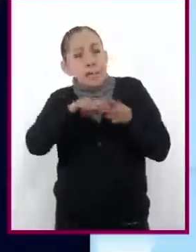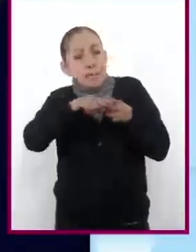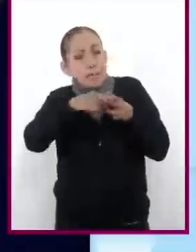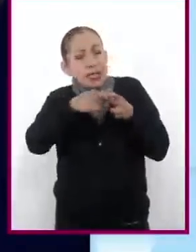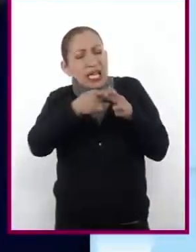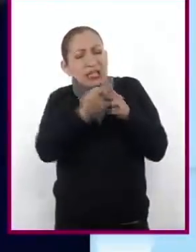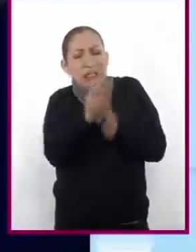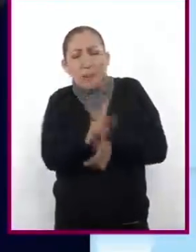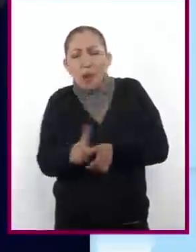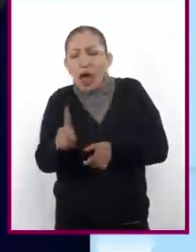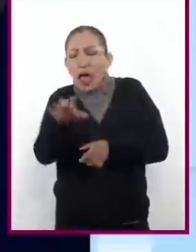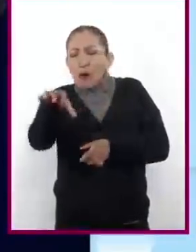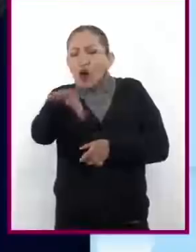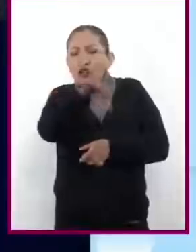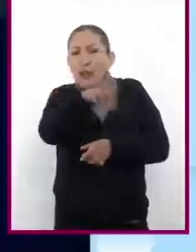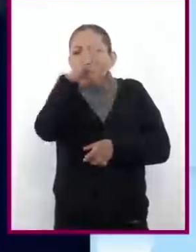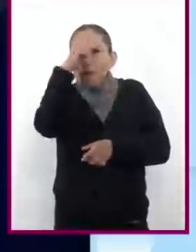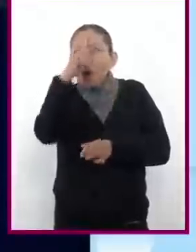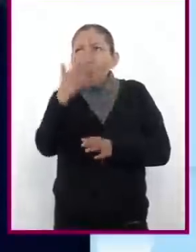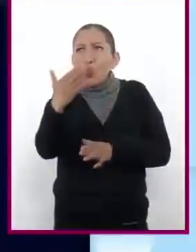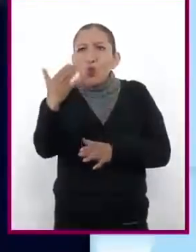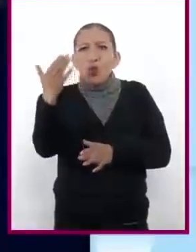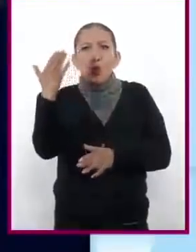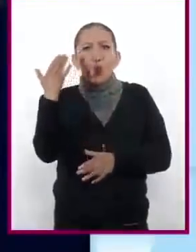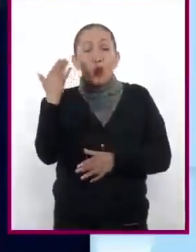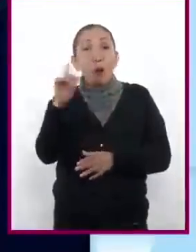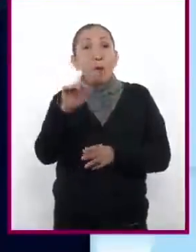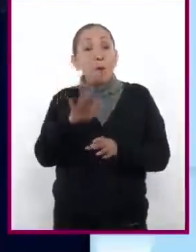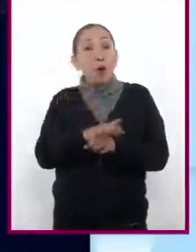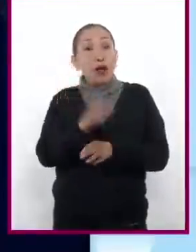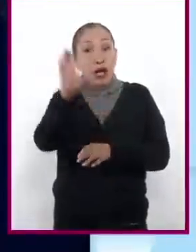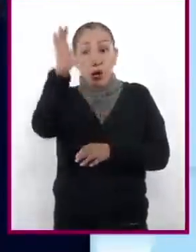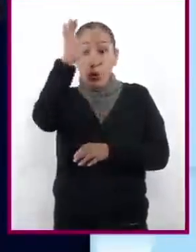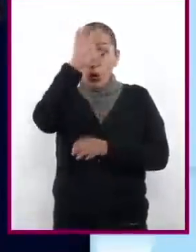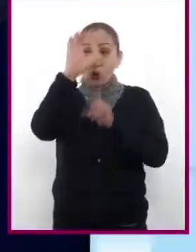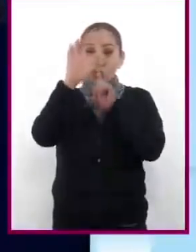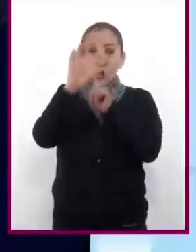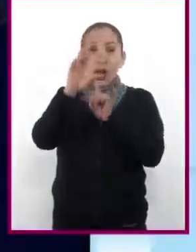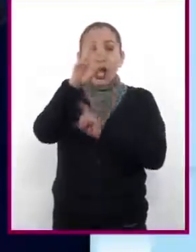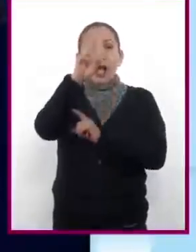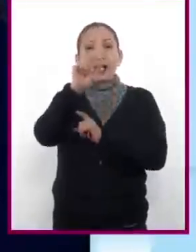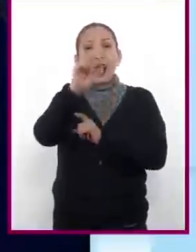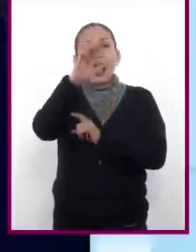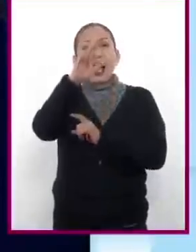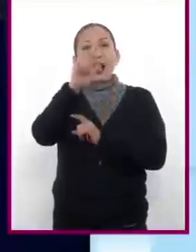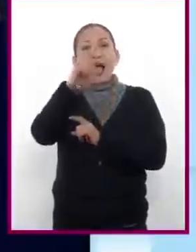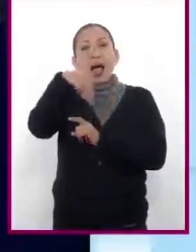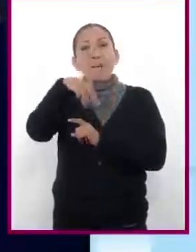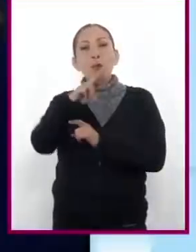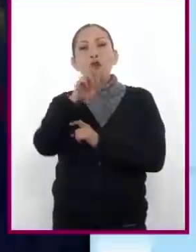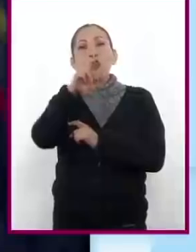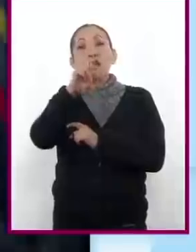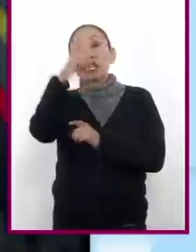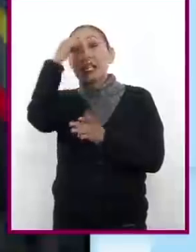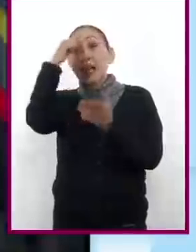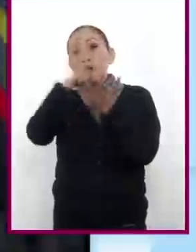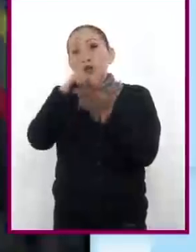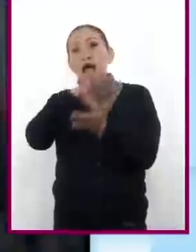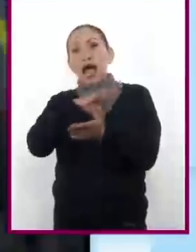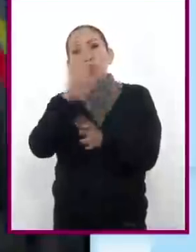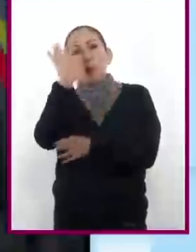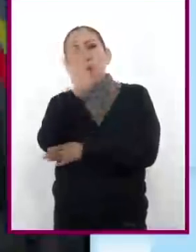los pueblos de México, porque en la cultura rarámuri pensamos que existe un